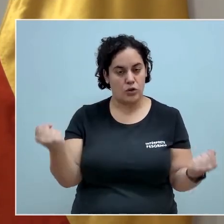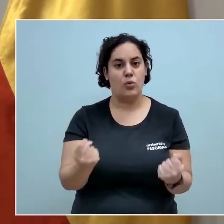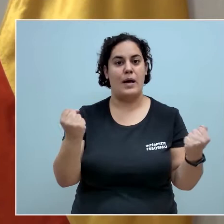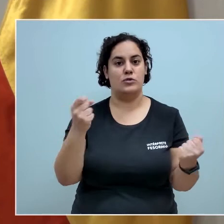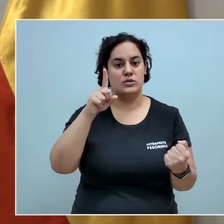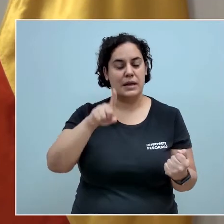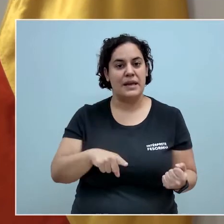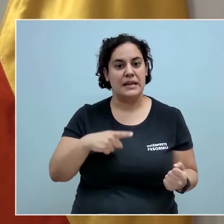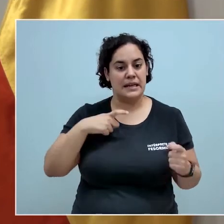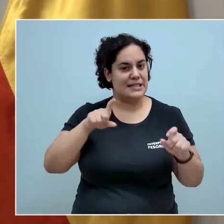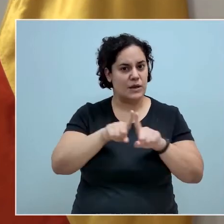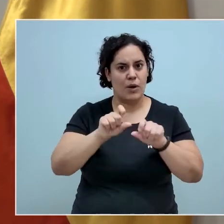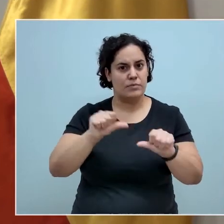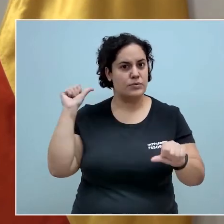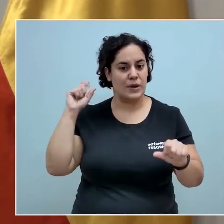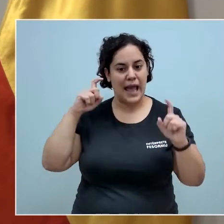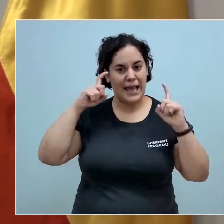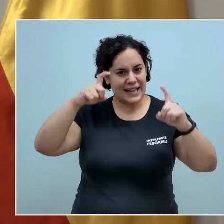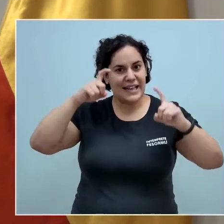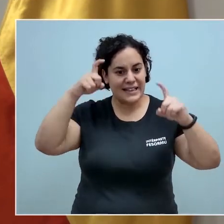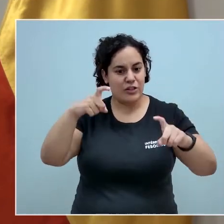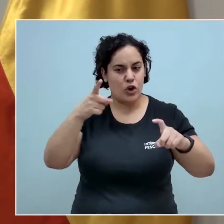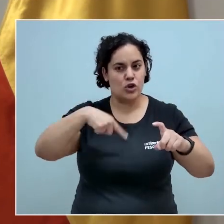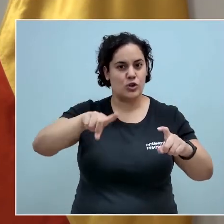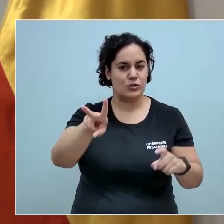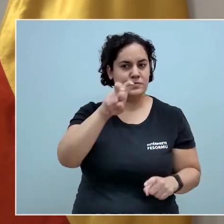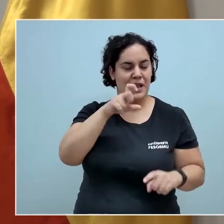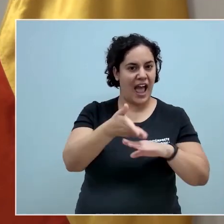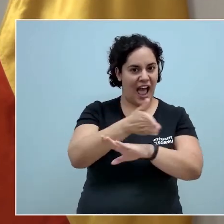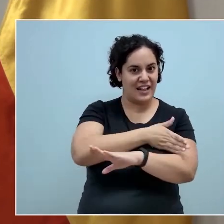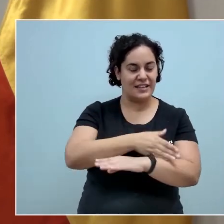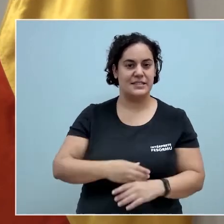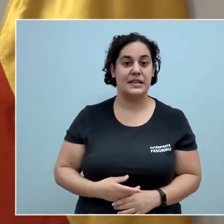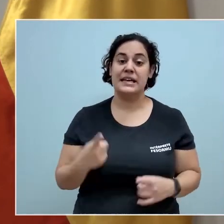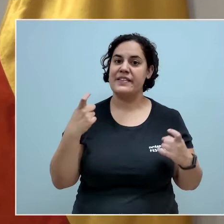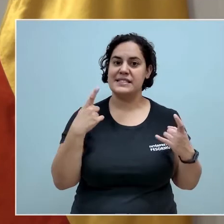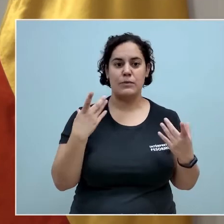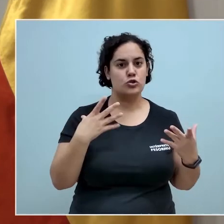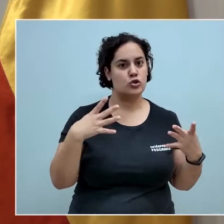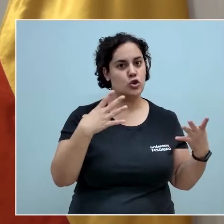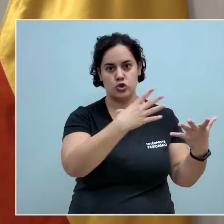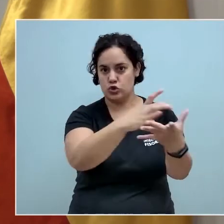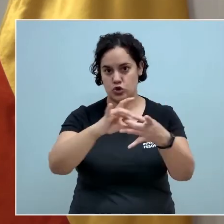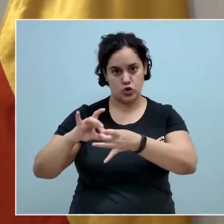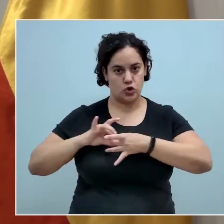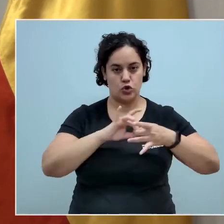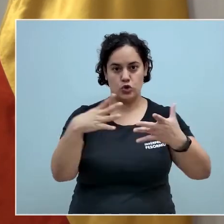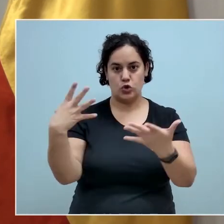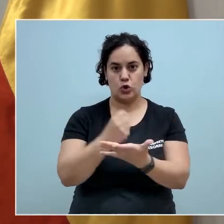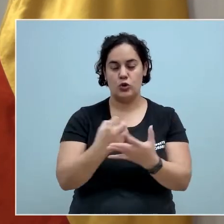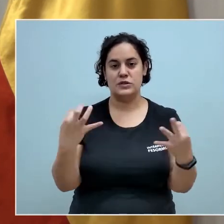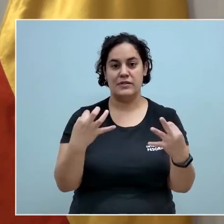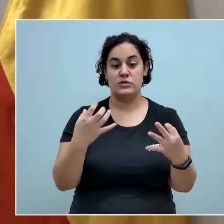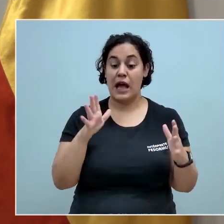mencionado, intentando anticiparnos a los problemas. Y tenemos que ir juntos, necesariamente todos juntos. Es momento para